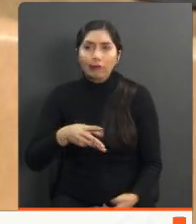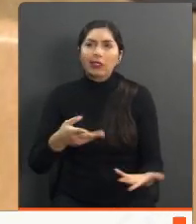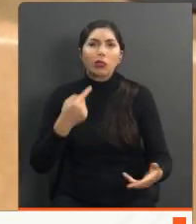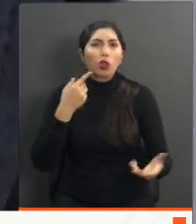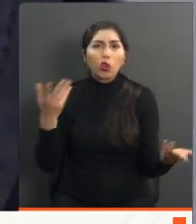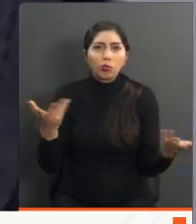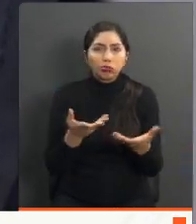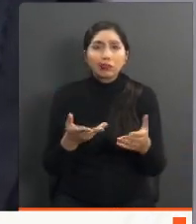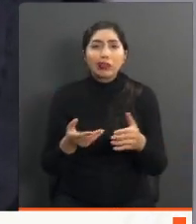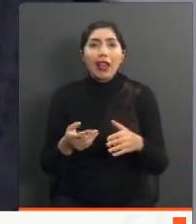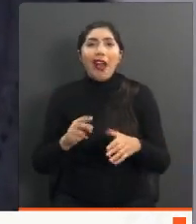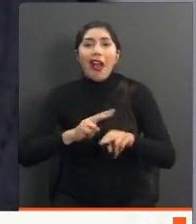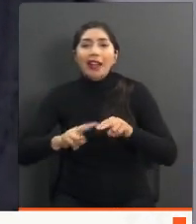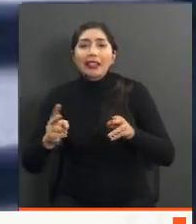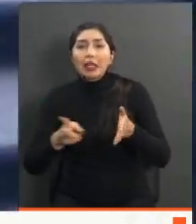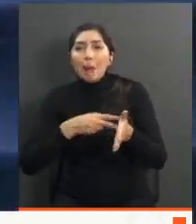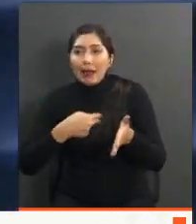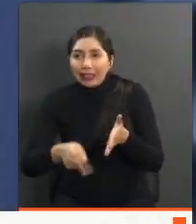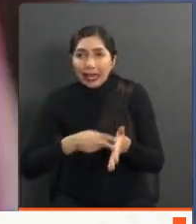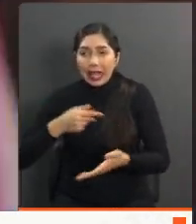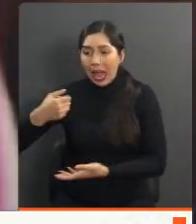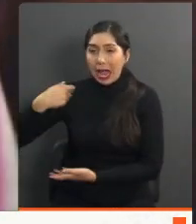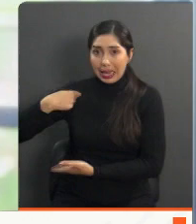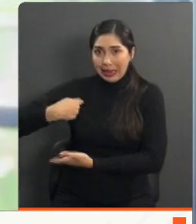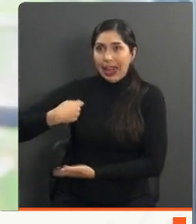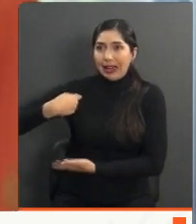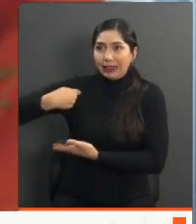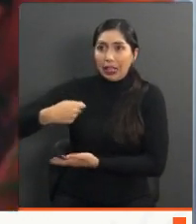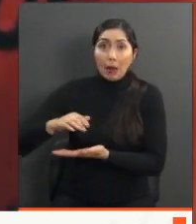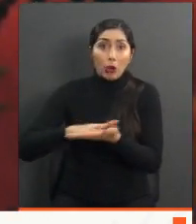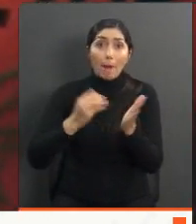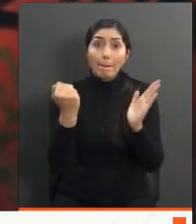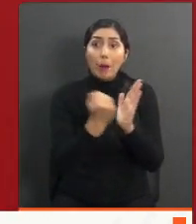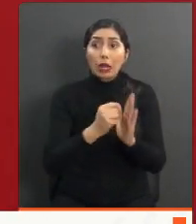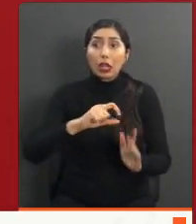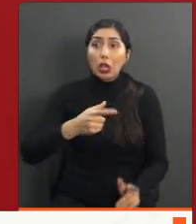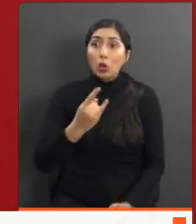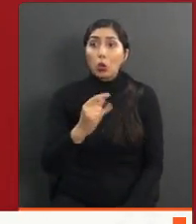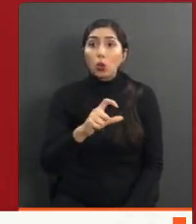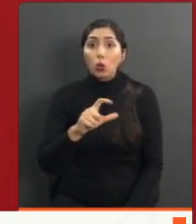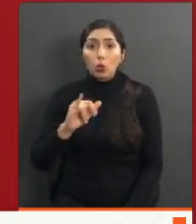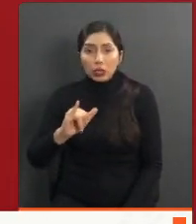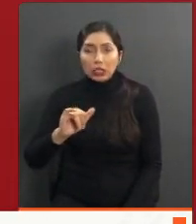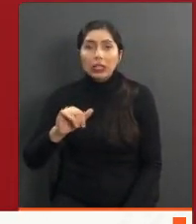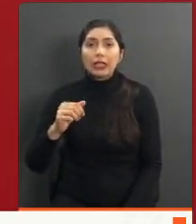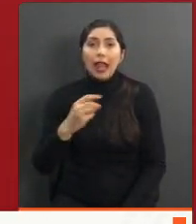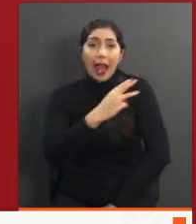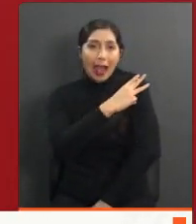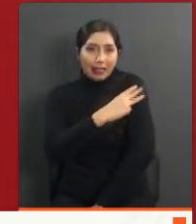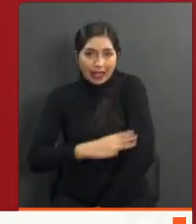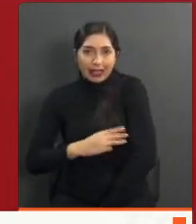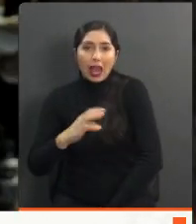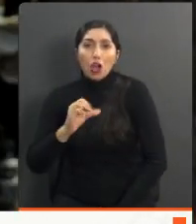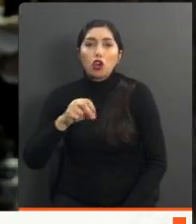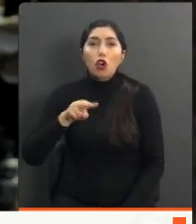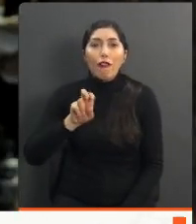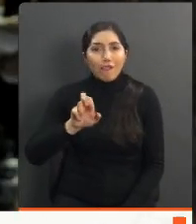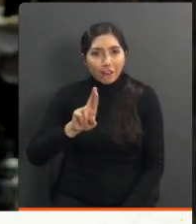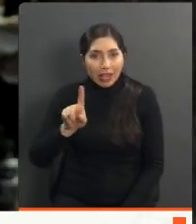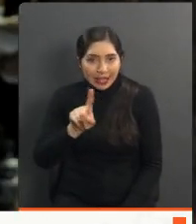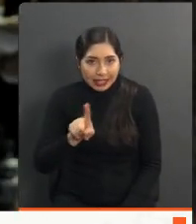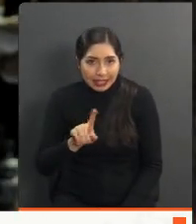baño zapatillas de marcas tan prestigiosas como gucci prada vidas y converse entre otras muy bien o sea